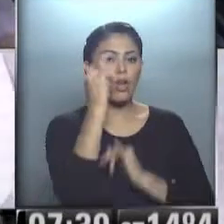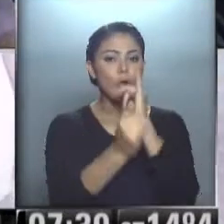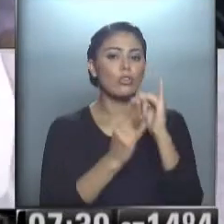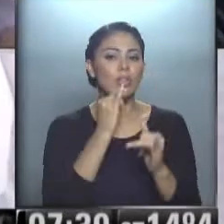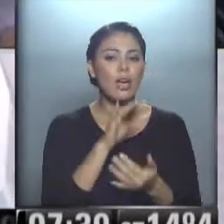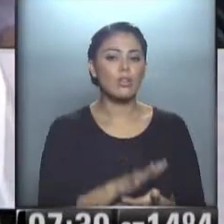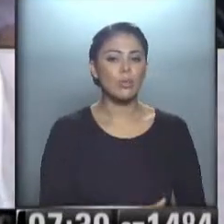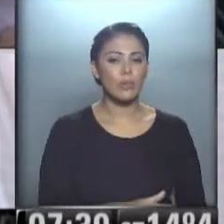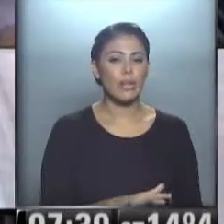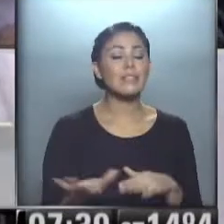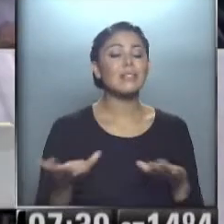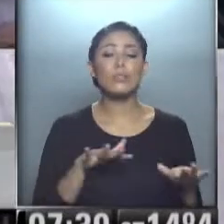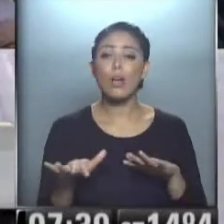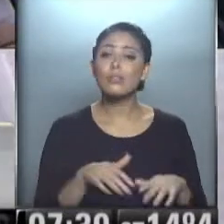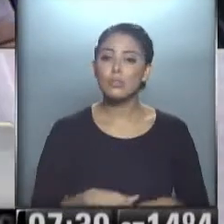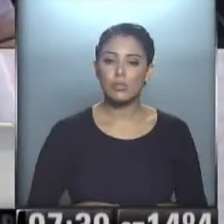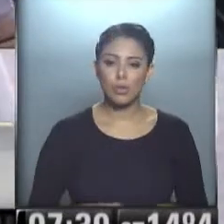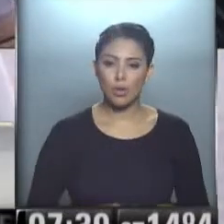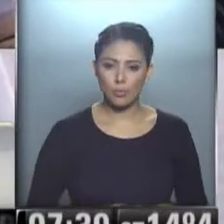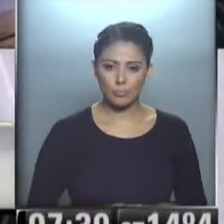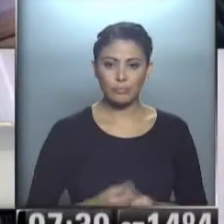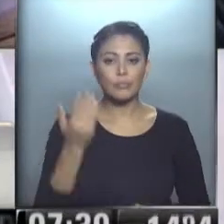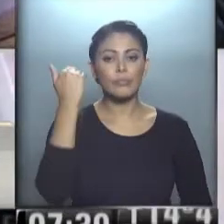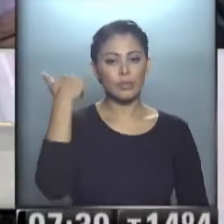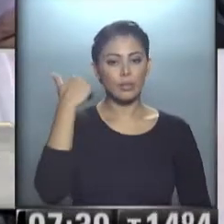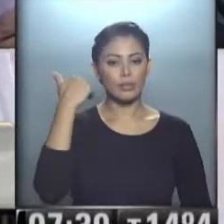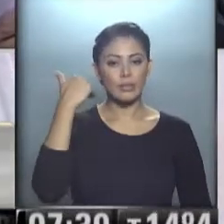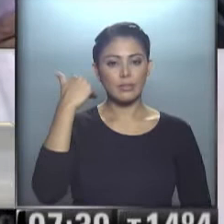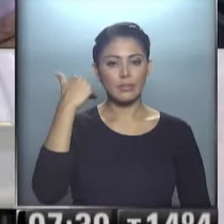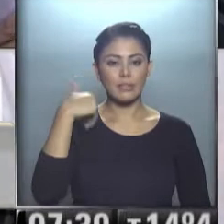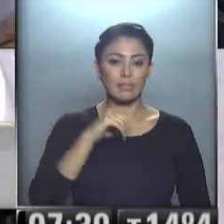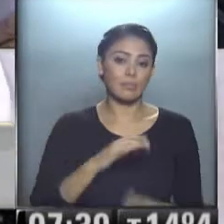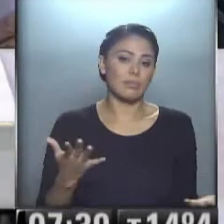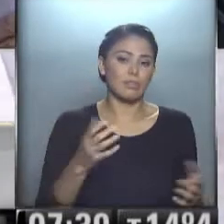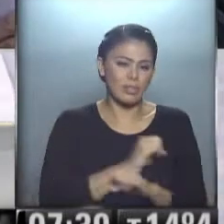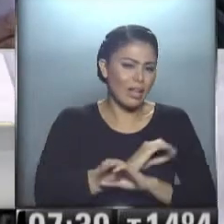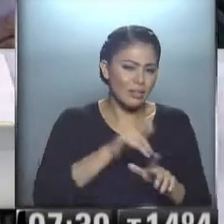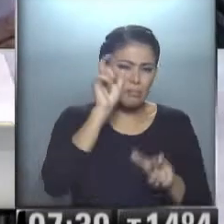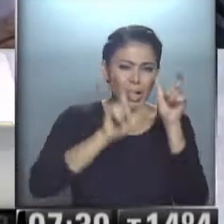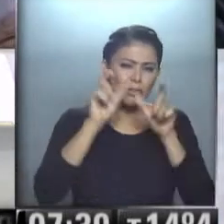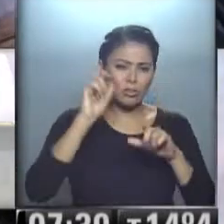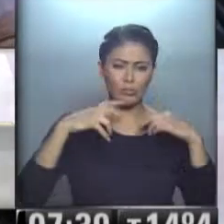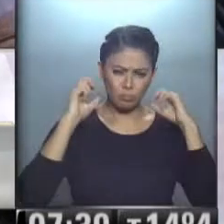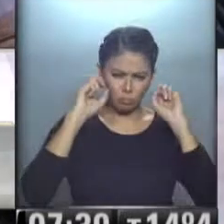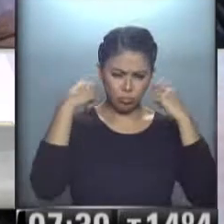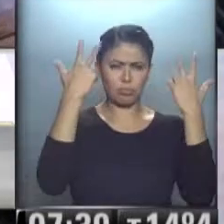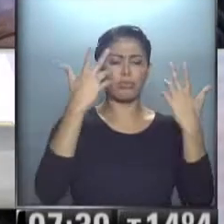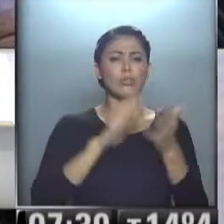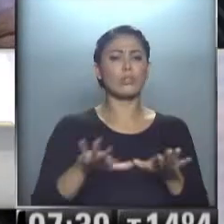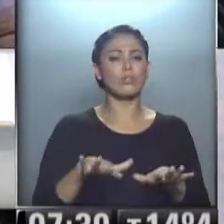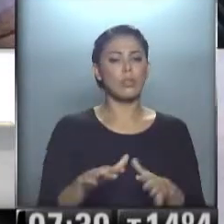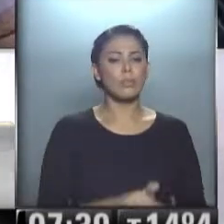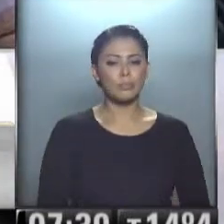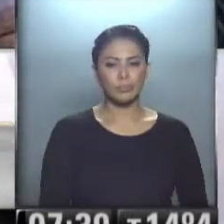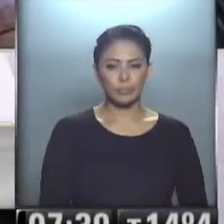acerca de lo que está sucediendo luego de este ataque de furia que tuvo la gente respecto a lo sucedido de haber